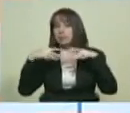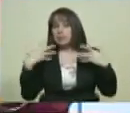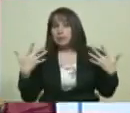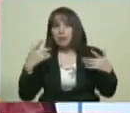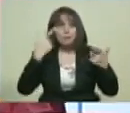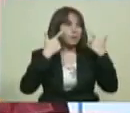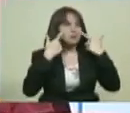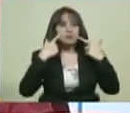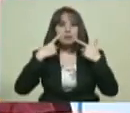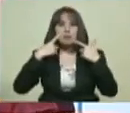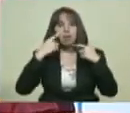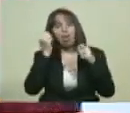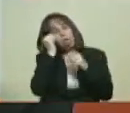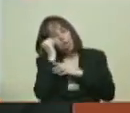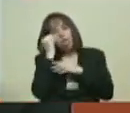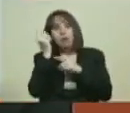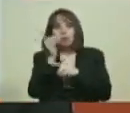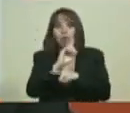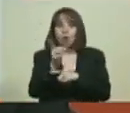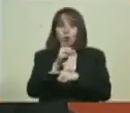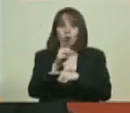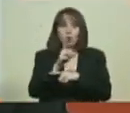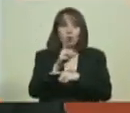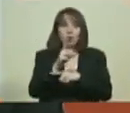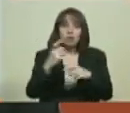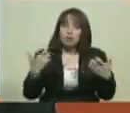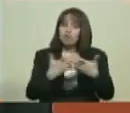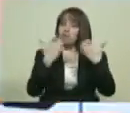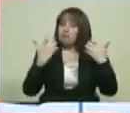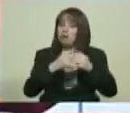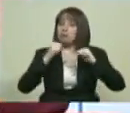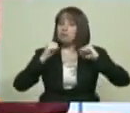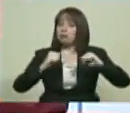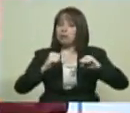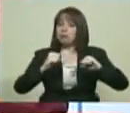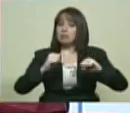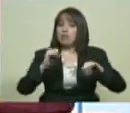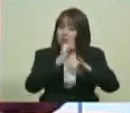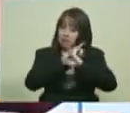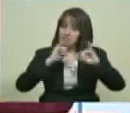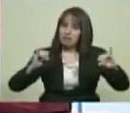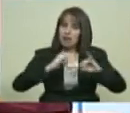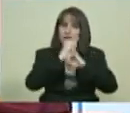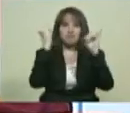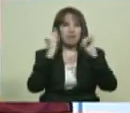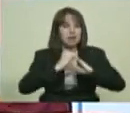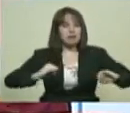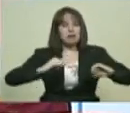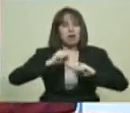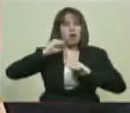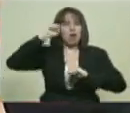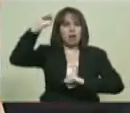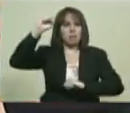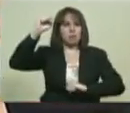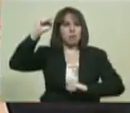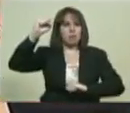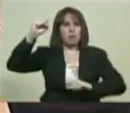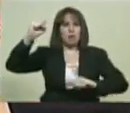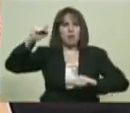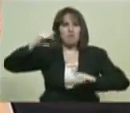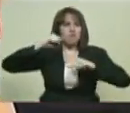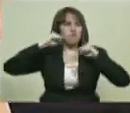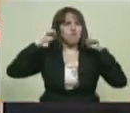que nadie se duerma. Estamos en una batalla que debe culminar con la victoria